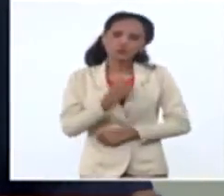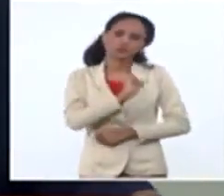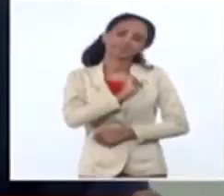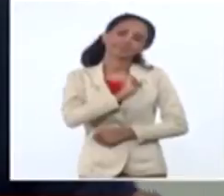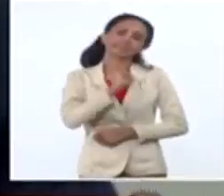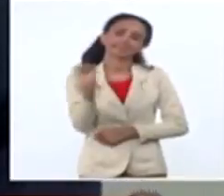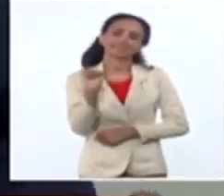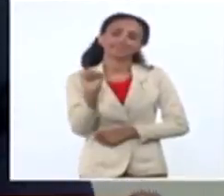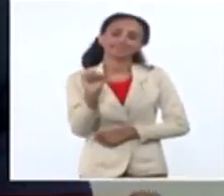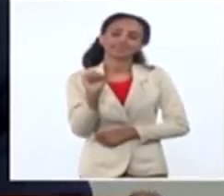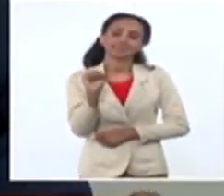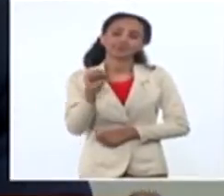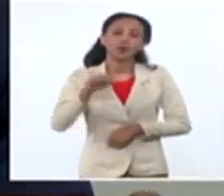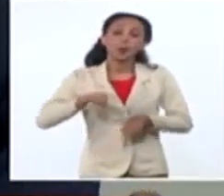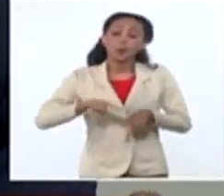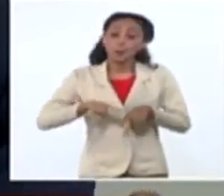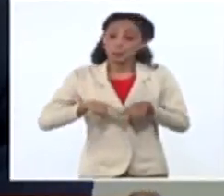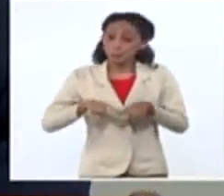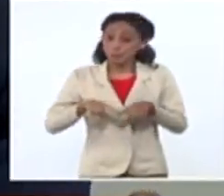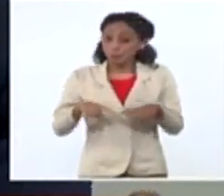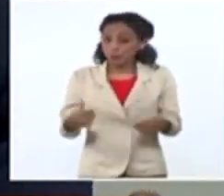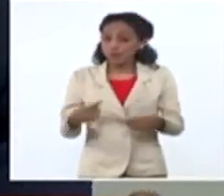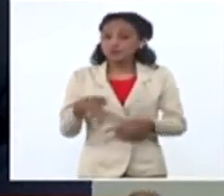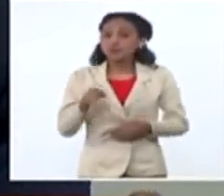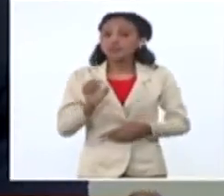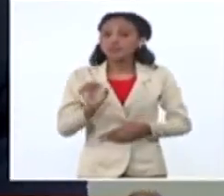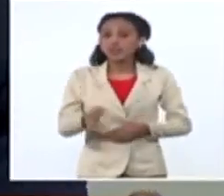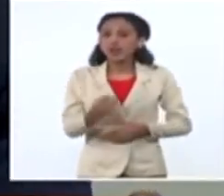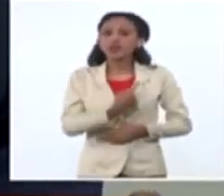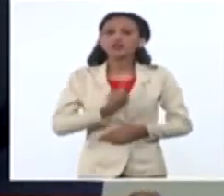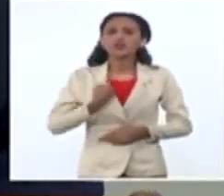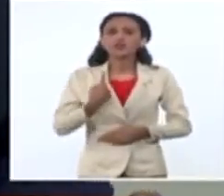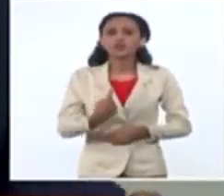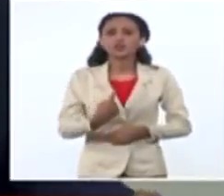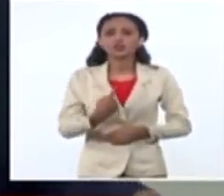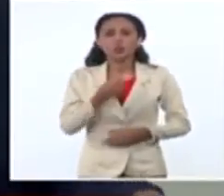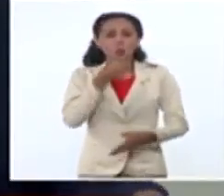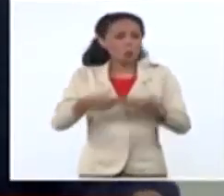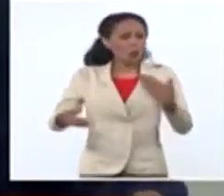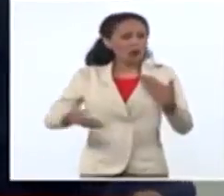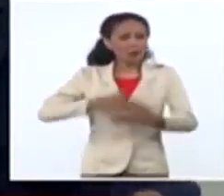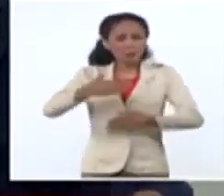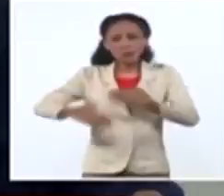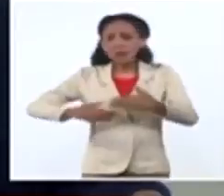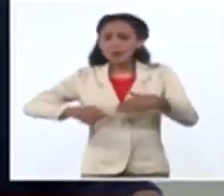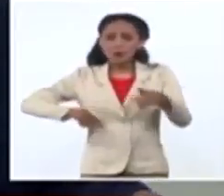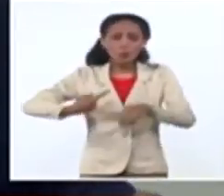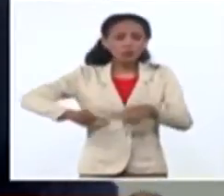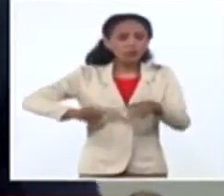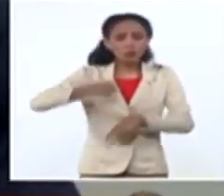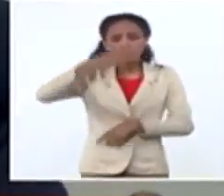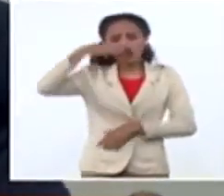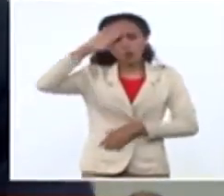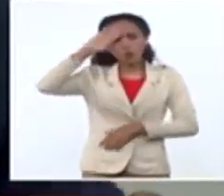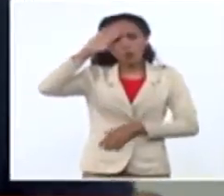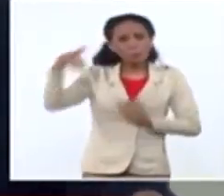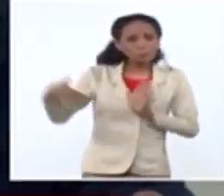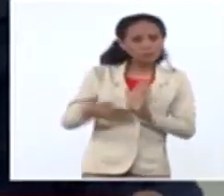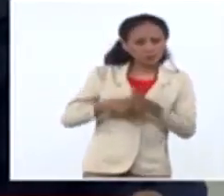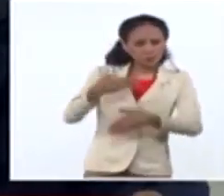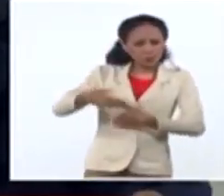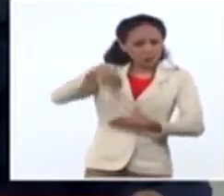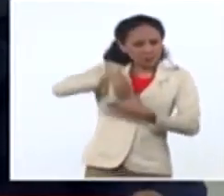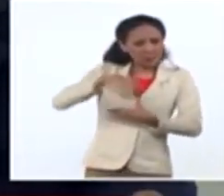críticos, y por supuesto que impediremos cualquier tentativa de injerencia,